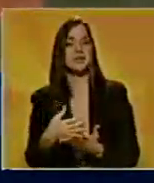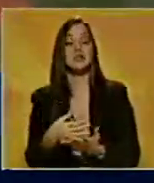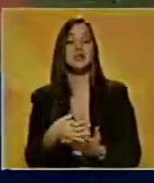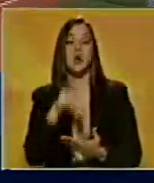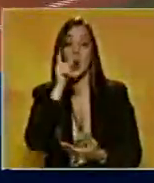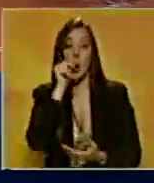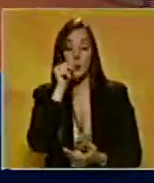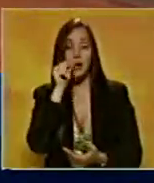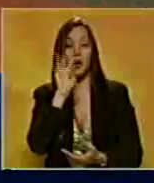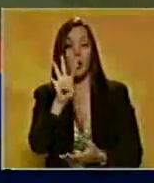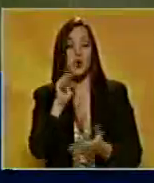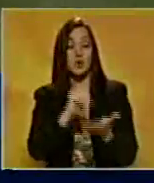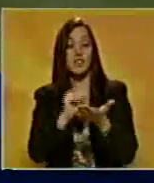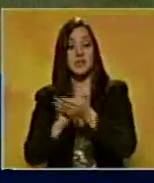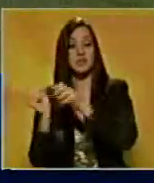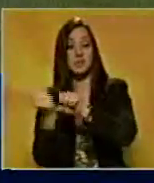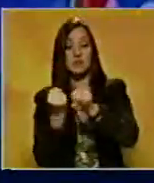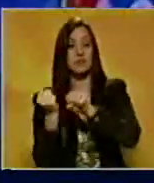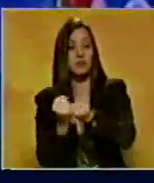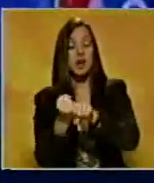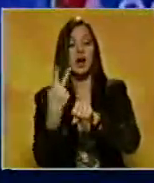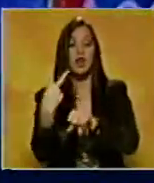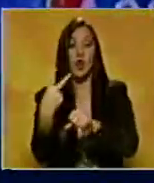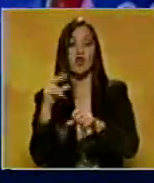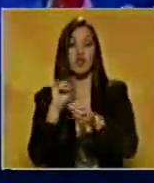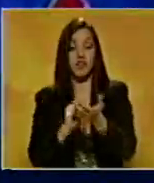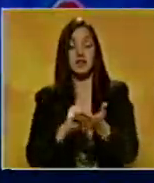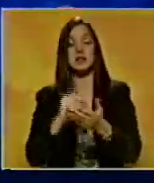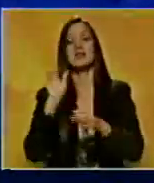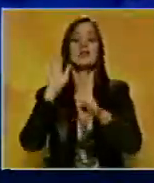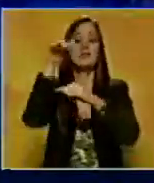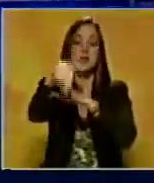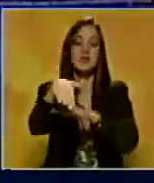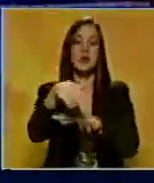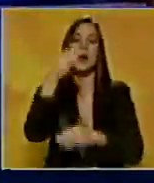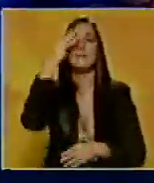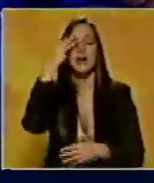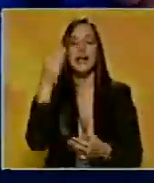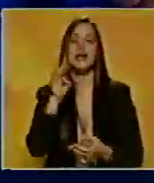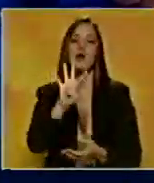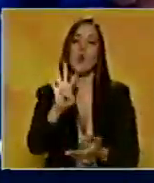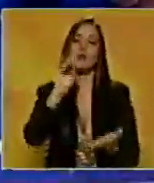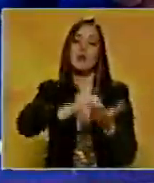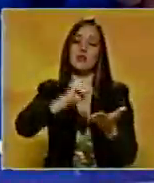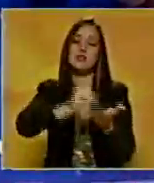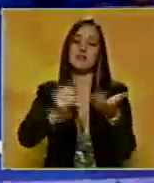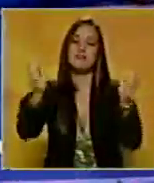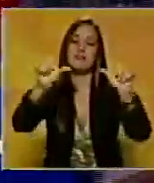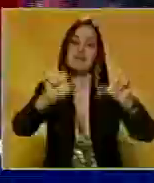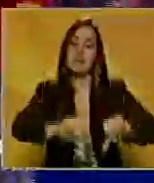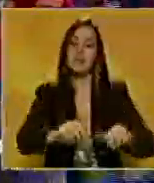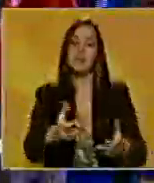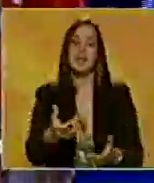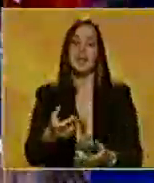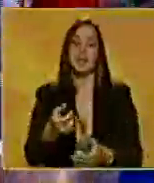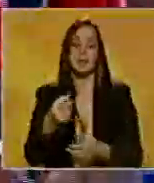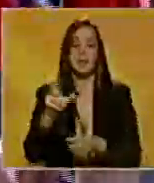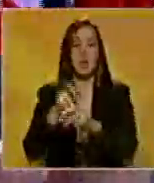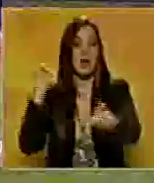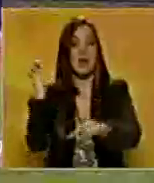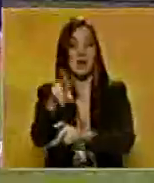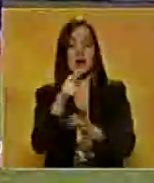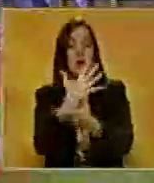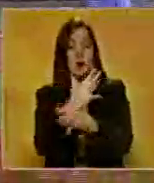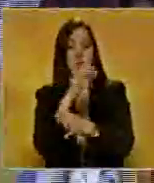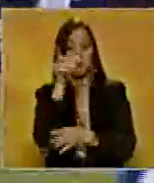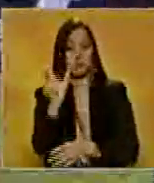fue a 4-2 con jonrón, una impulsada y una anotada. Así Magallanes cayó por cuarta vez consecutiva. Ganó Freddy García y perdió